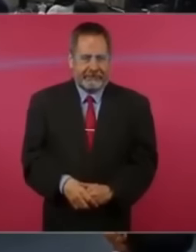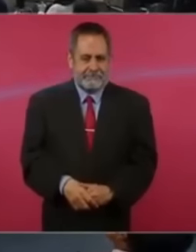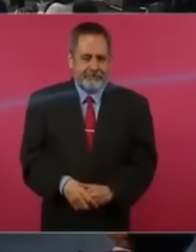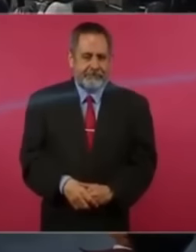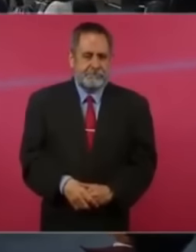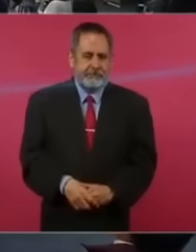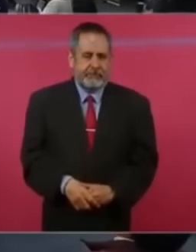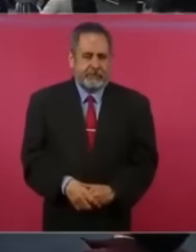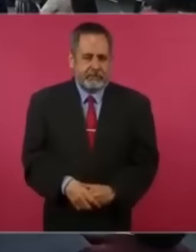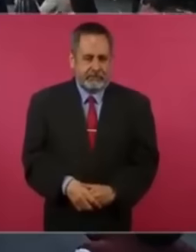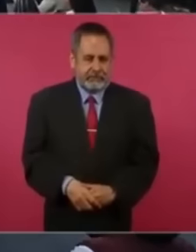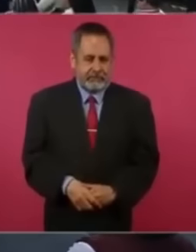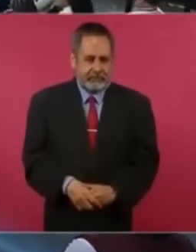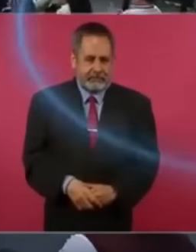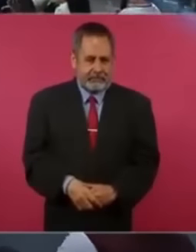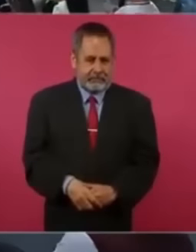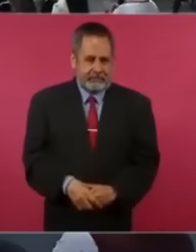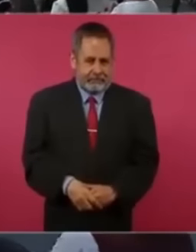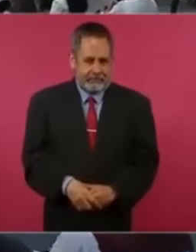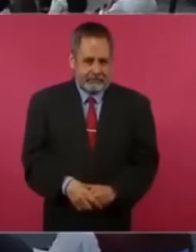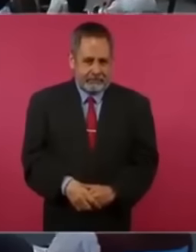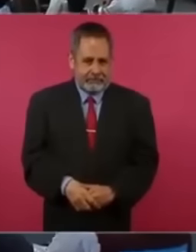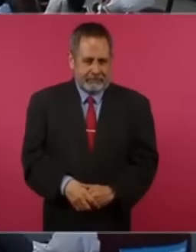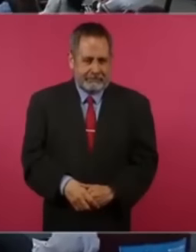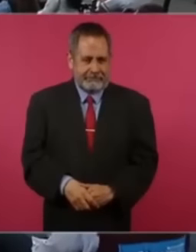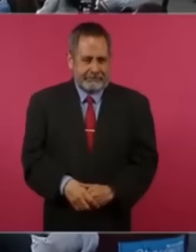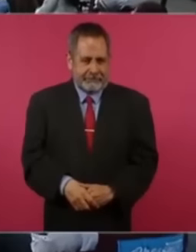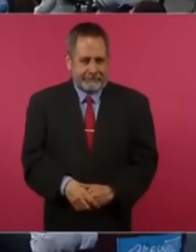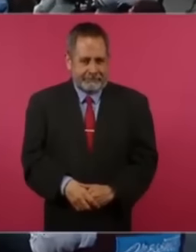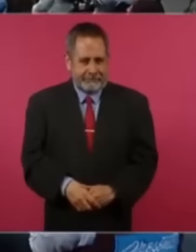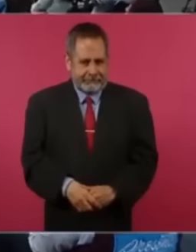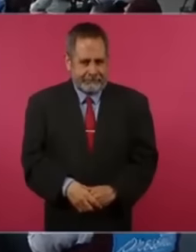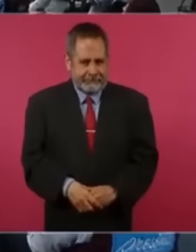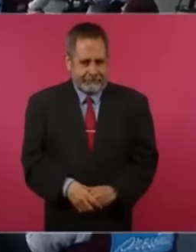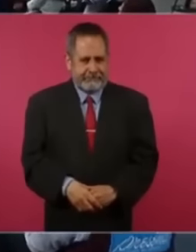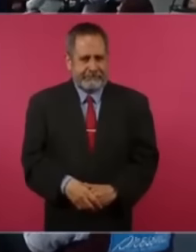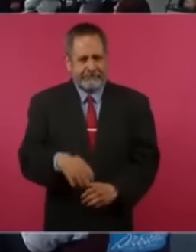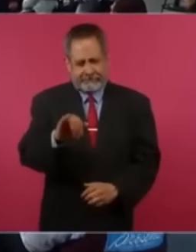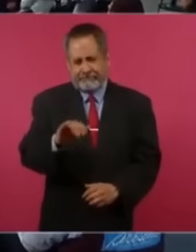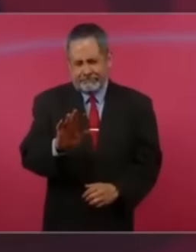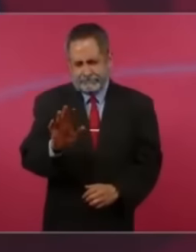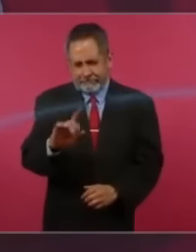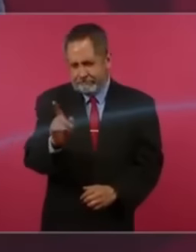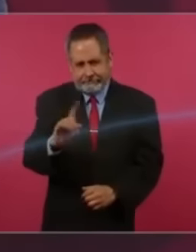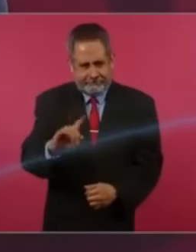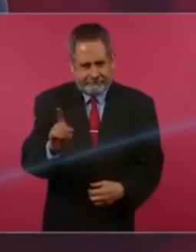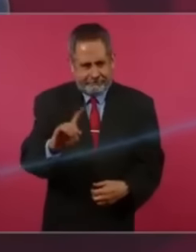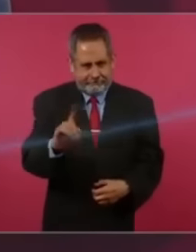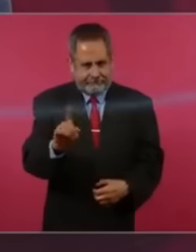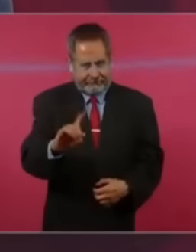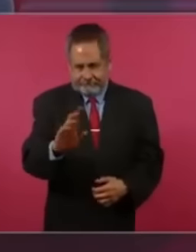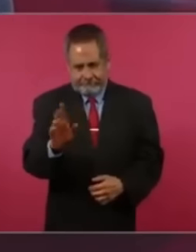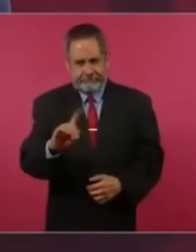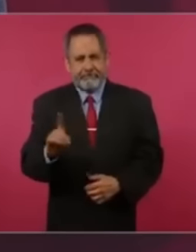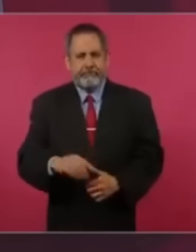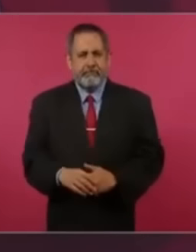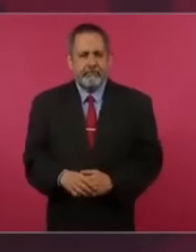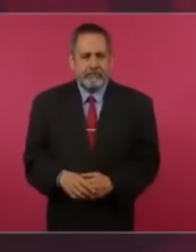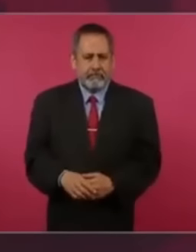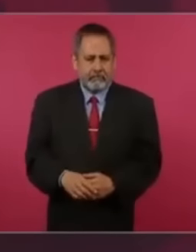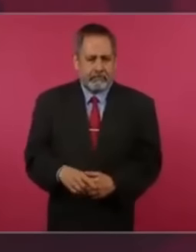De lo del tema de la asignatura de los impuestos, que dijo que no mostraron los videos. ¿A quién se refería? ¿A la Fiscalía de Guatemala? Sí, sí. No, es que